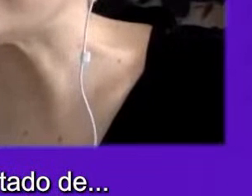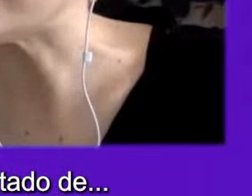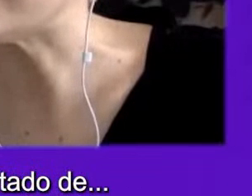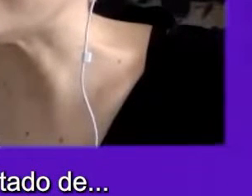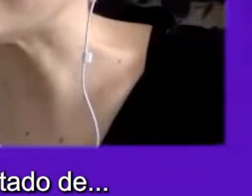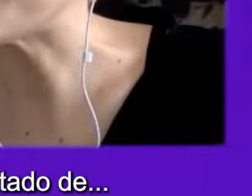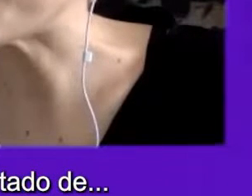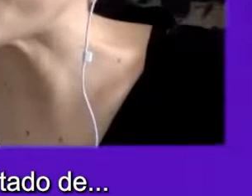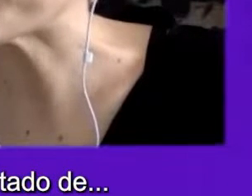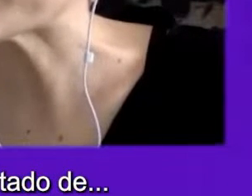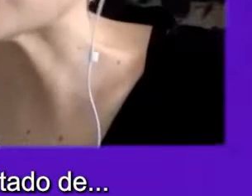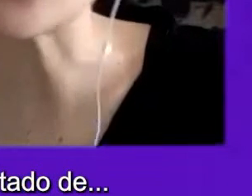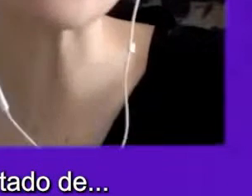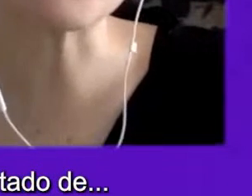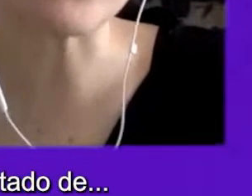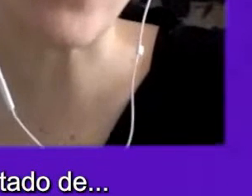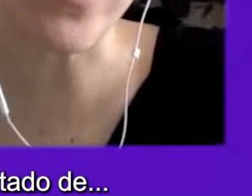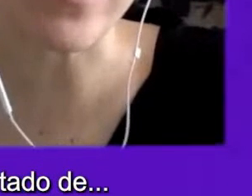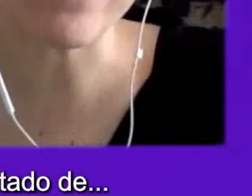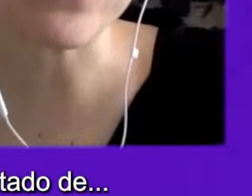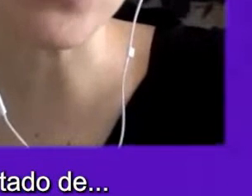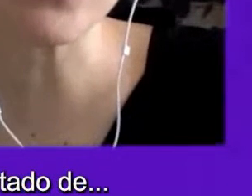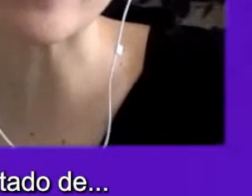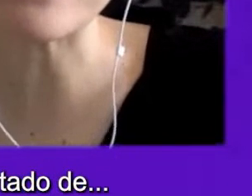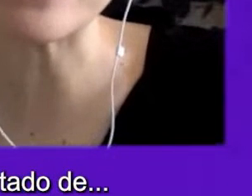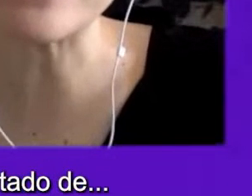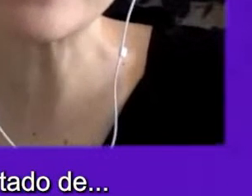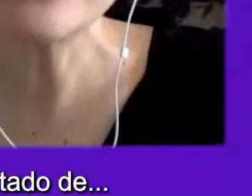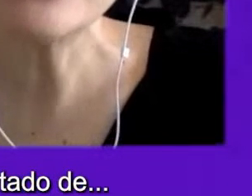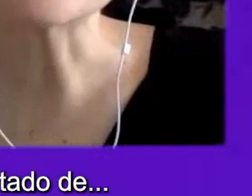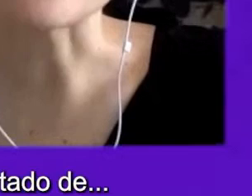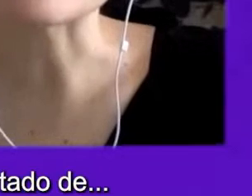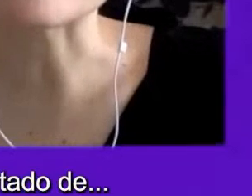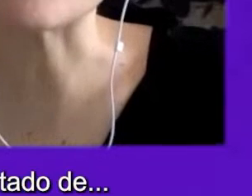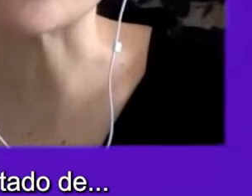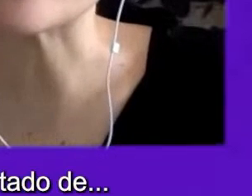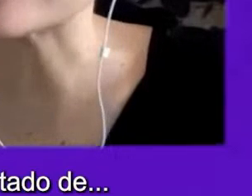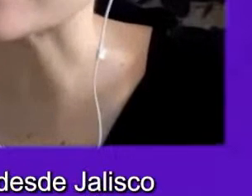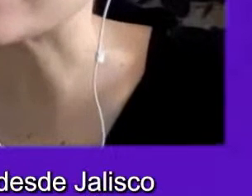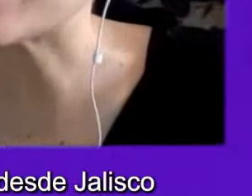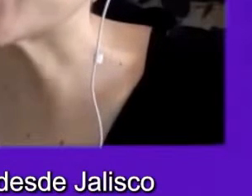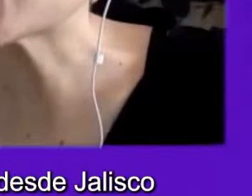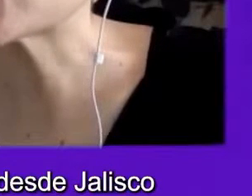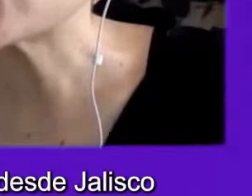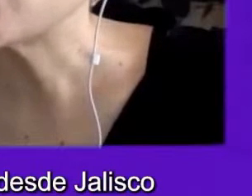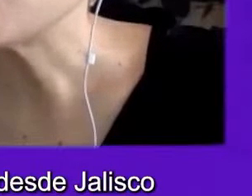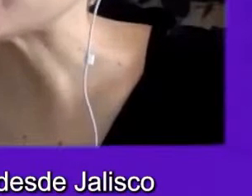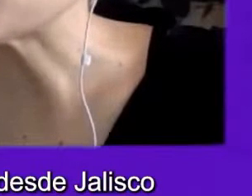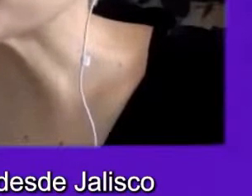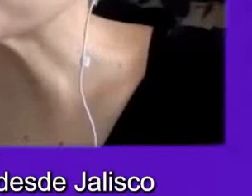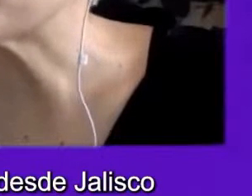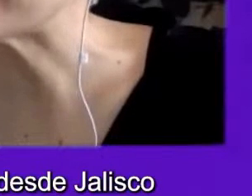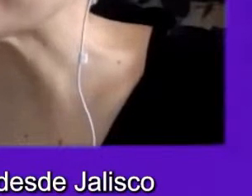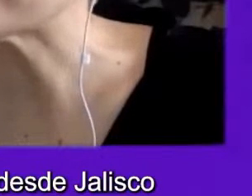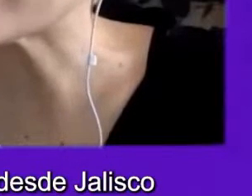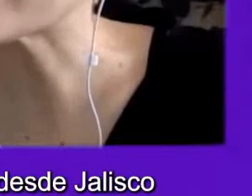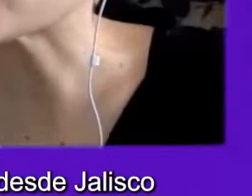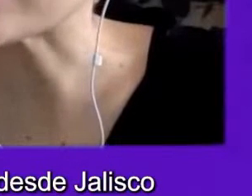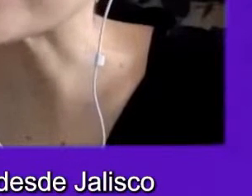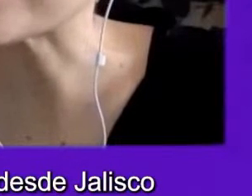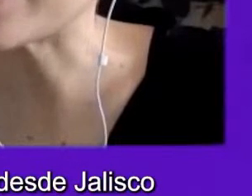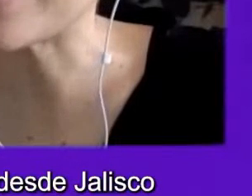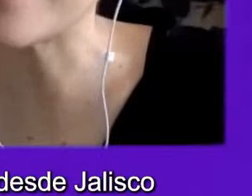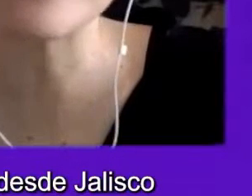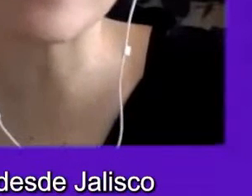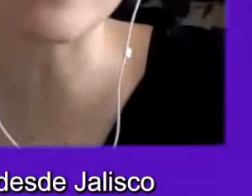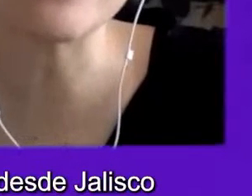cual soy resultado de, ¿no? Para mí, todas estas influencias que tenemos, no es lo mismo un artista, un